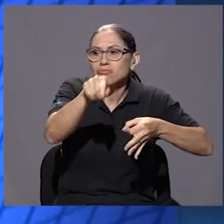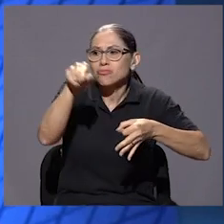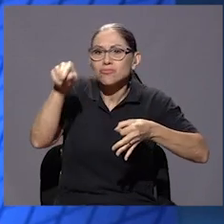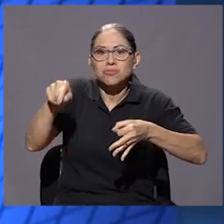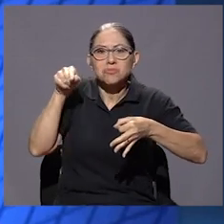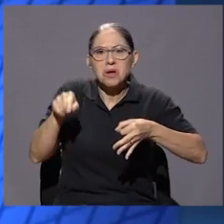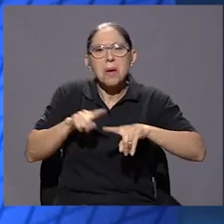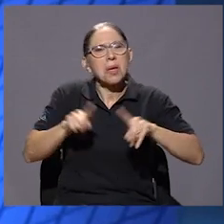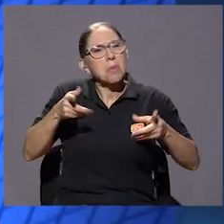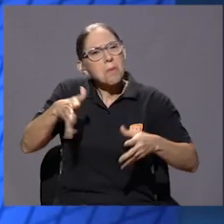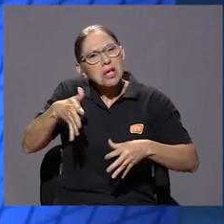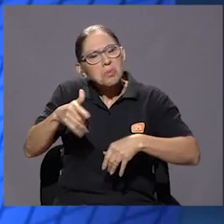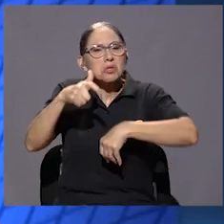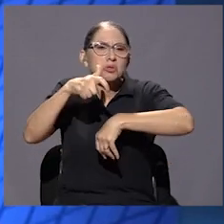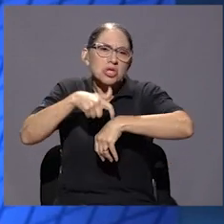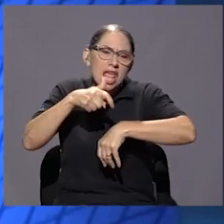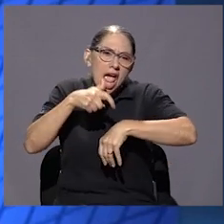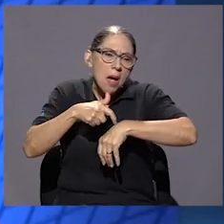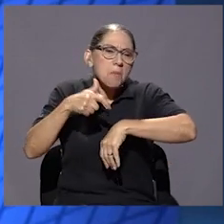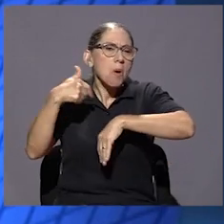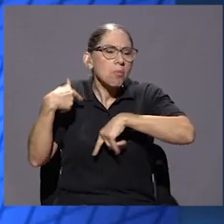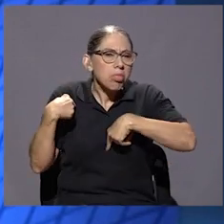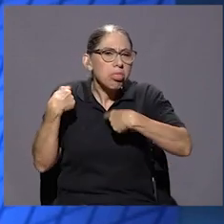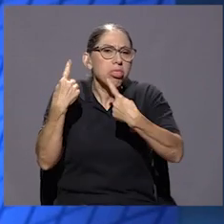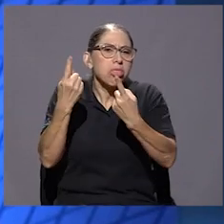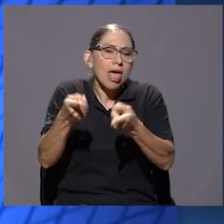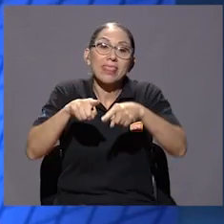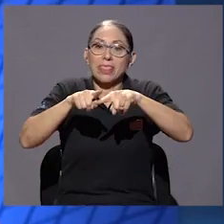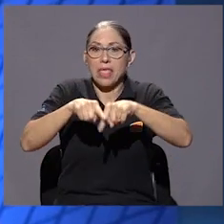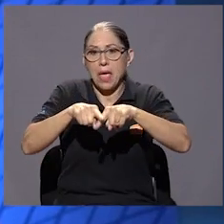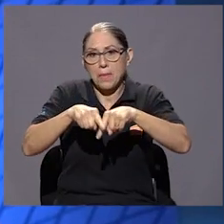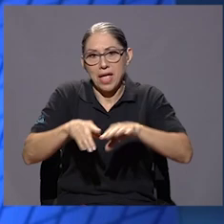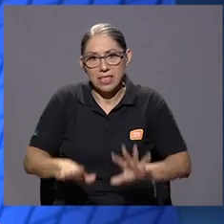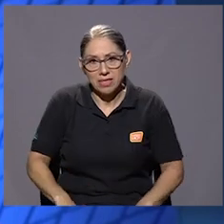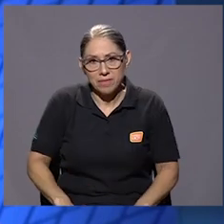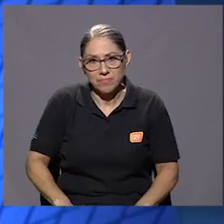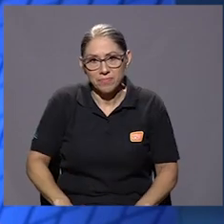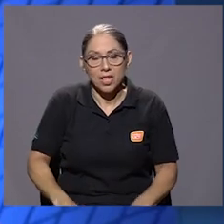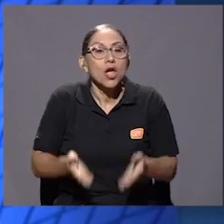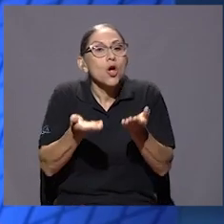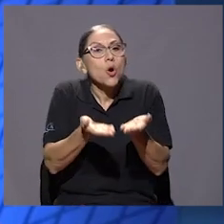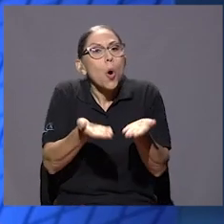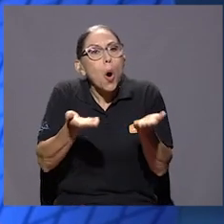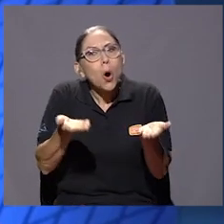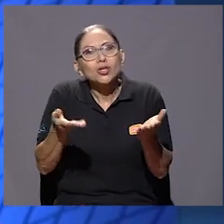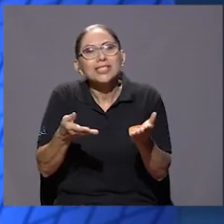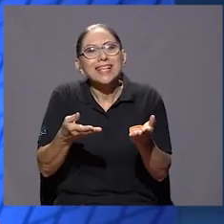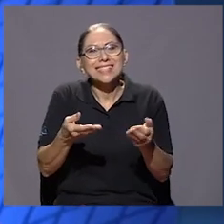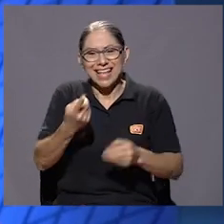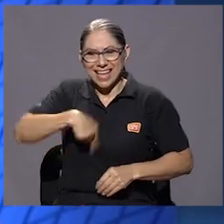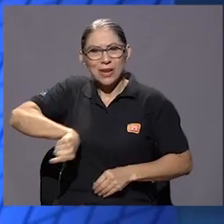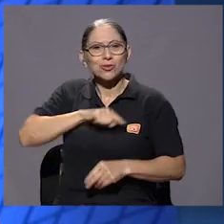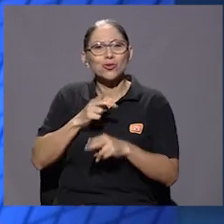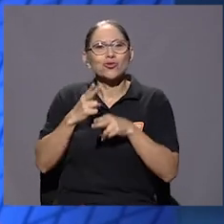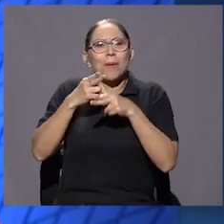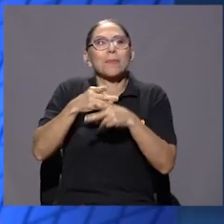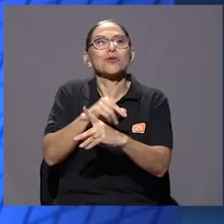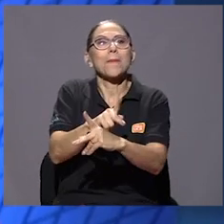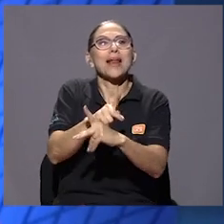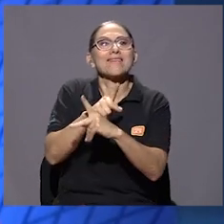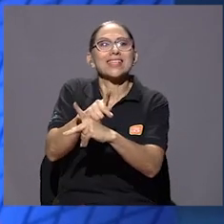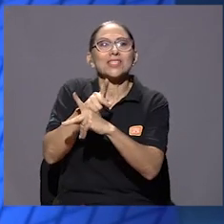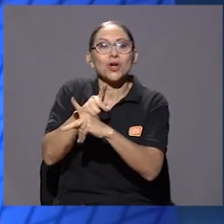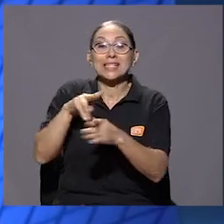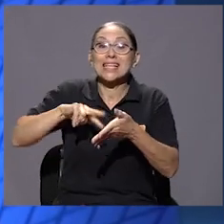un tiempo más o menos largo, depende, ¿verdad? Y de cosas, prevenciones que se hacen, que llamamos en derecho, es decir,